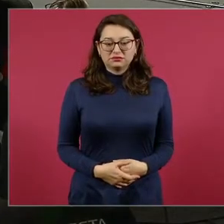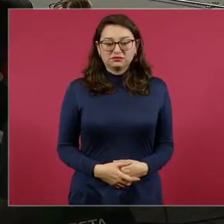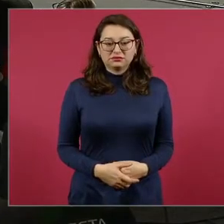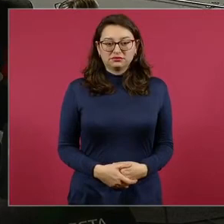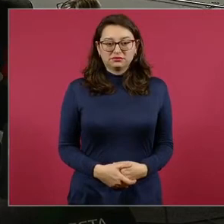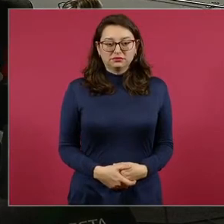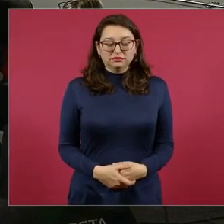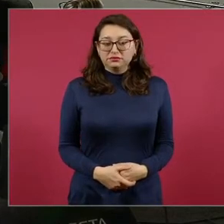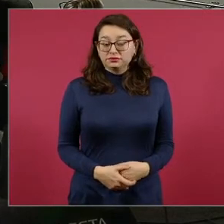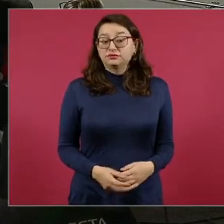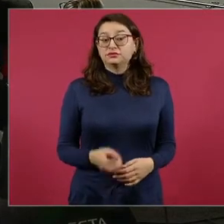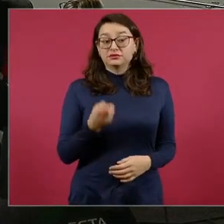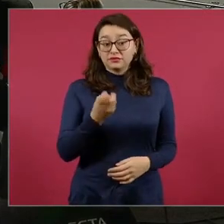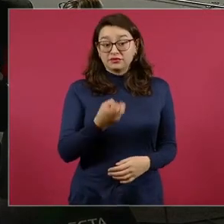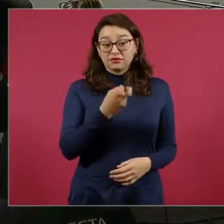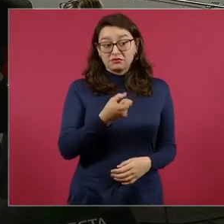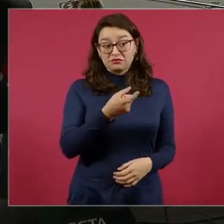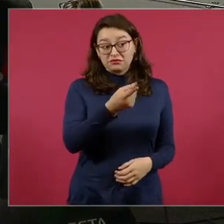es